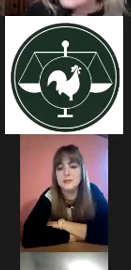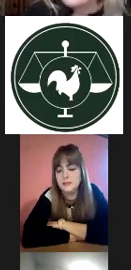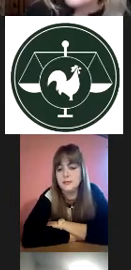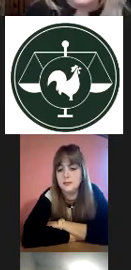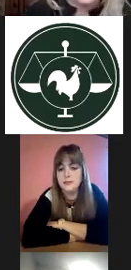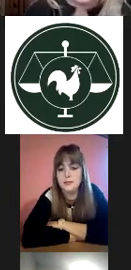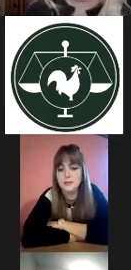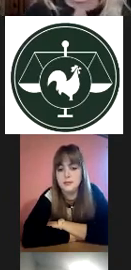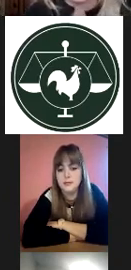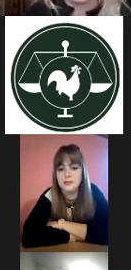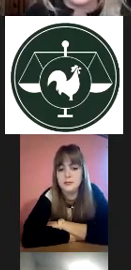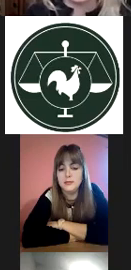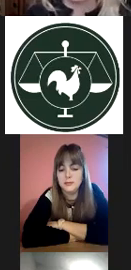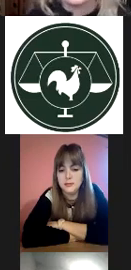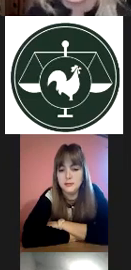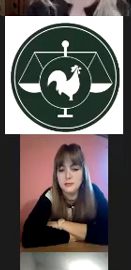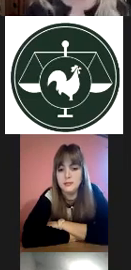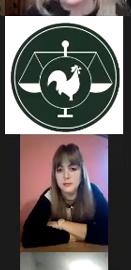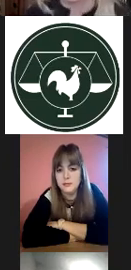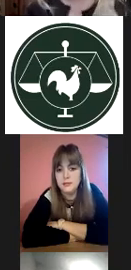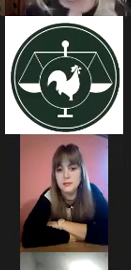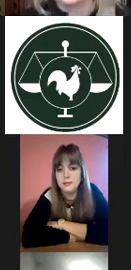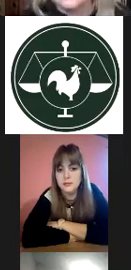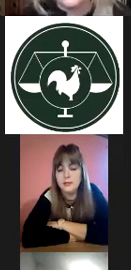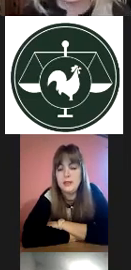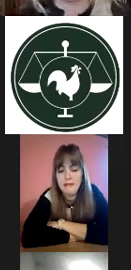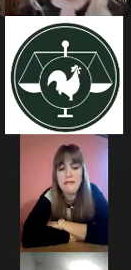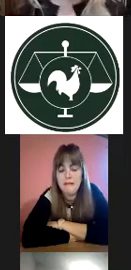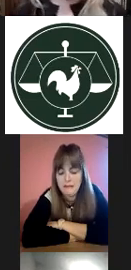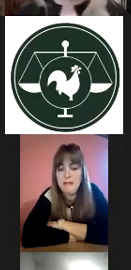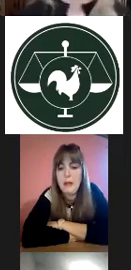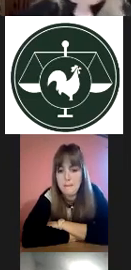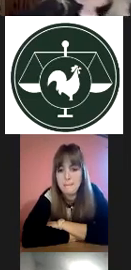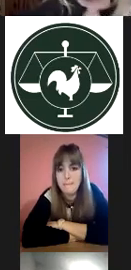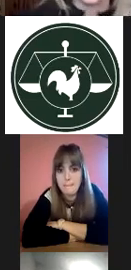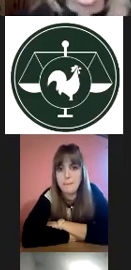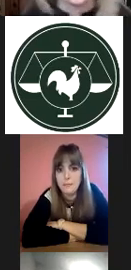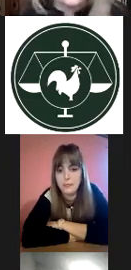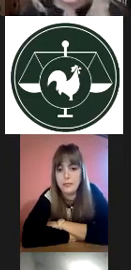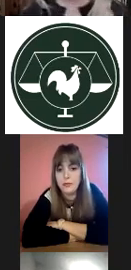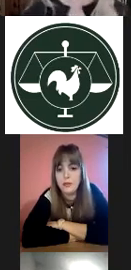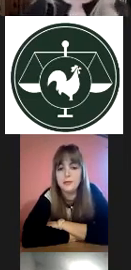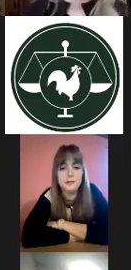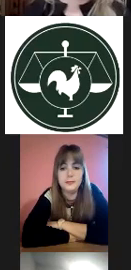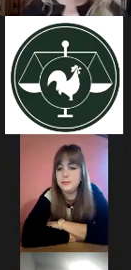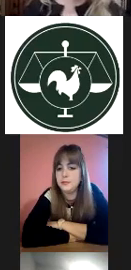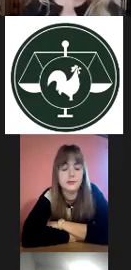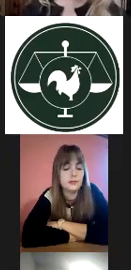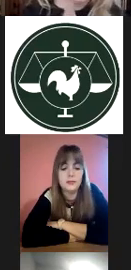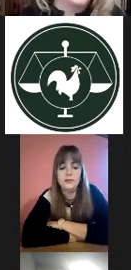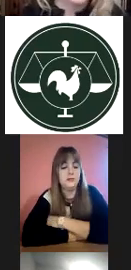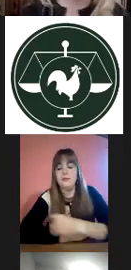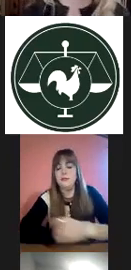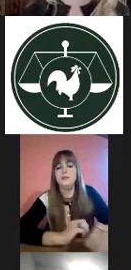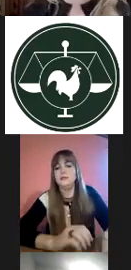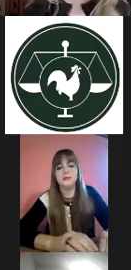Y muchas veces están desesperados averiguando dónde está el gato, que no vuelve, hace 3 noches que no vuelve, siempre vuelve, esta vez